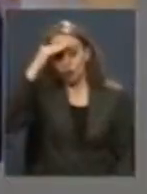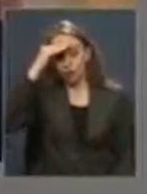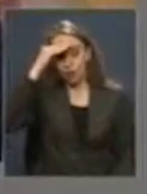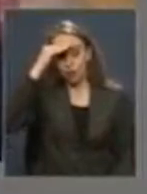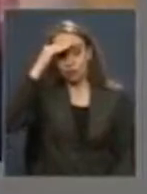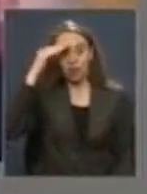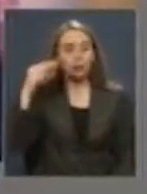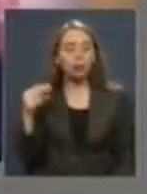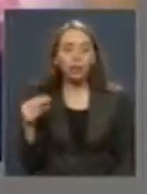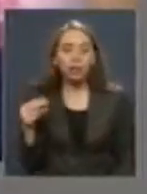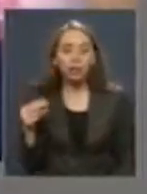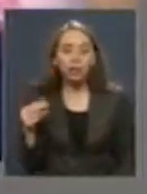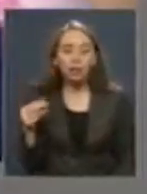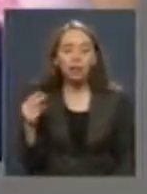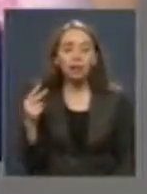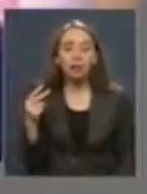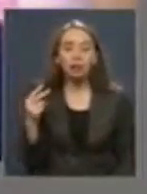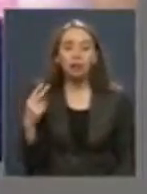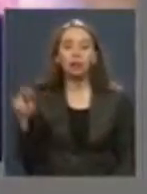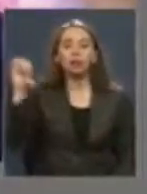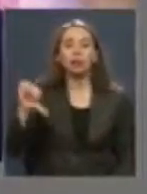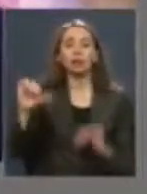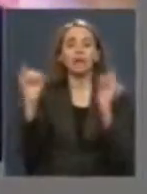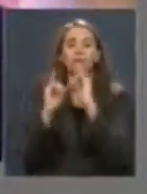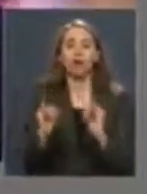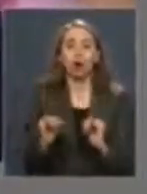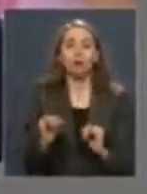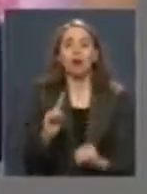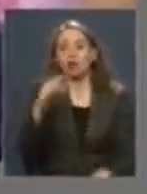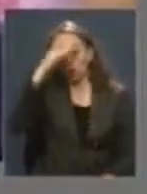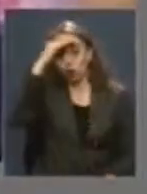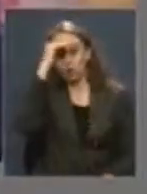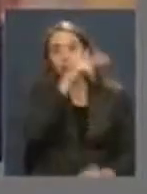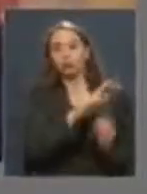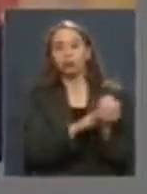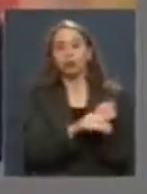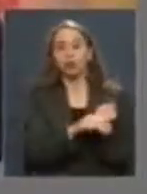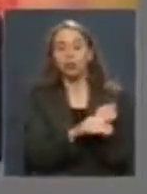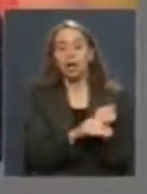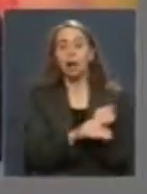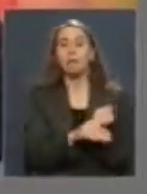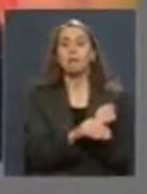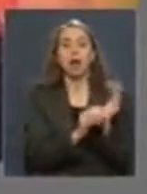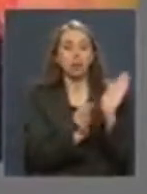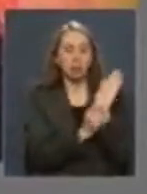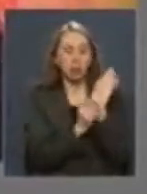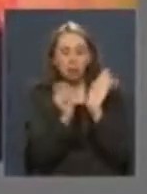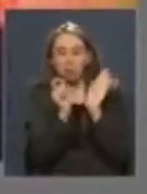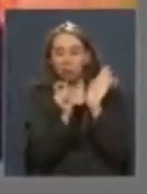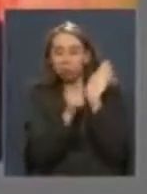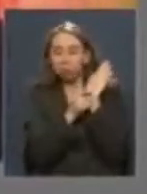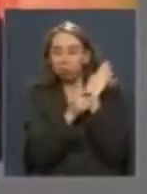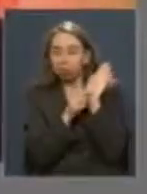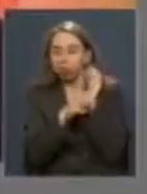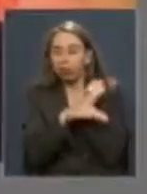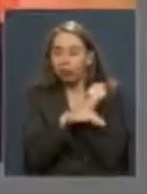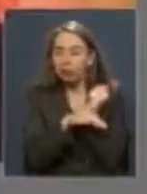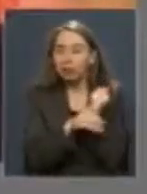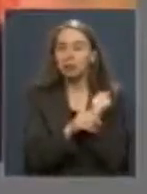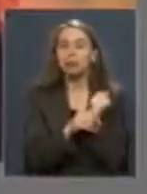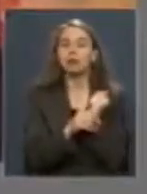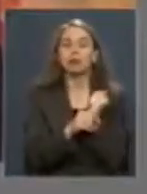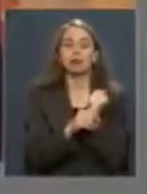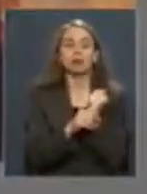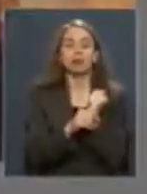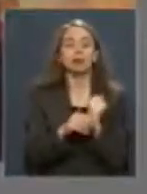pésimo estilo. No le tenemos confianza a sus trampas, a su letra chica. Incluso